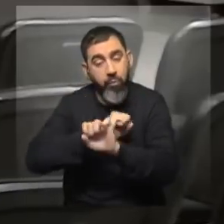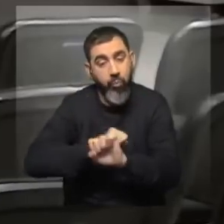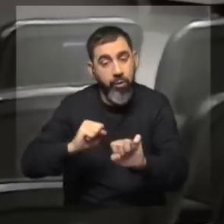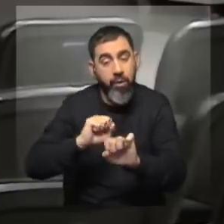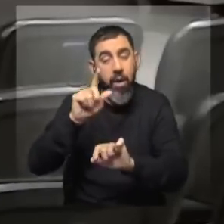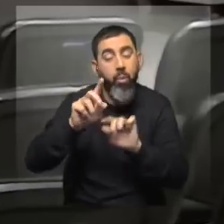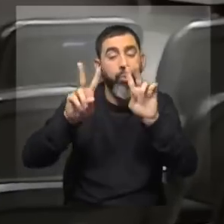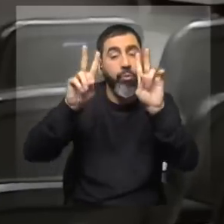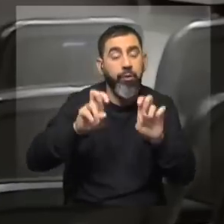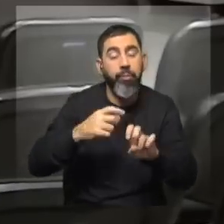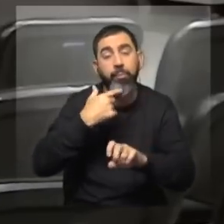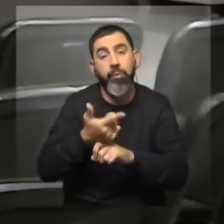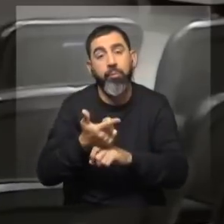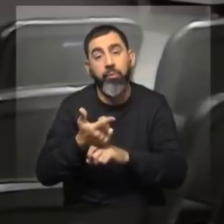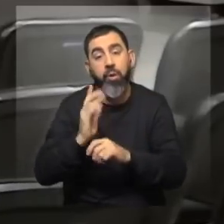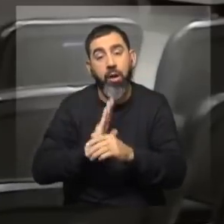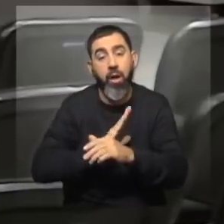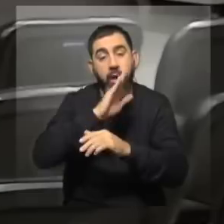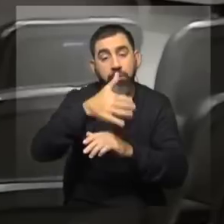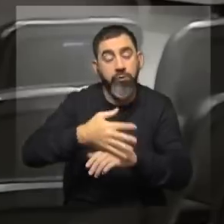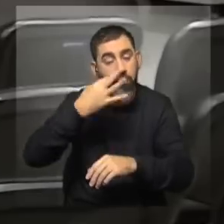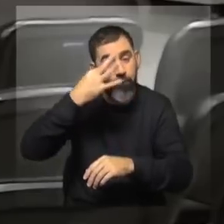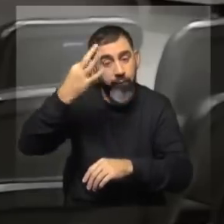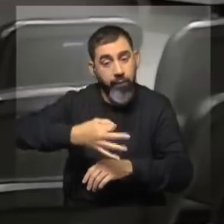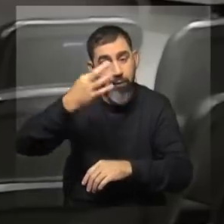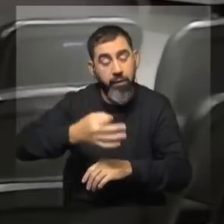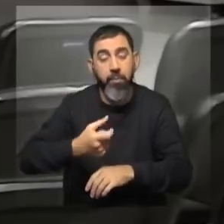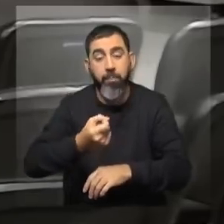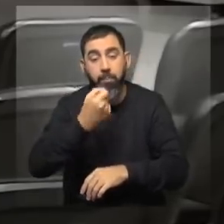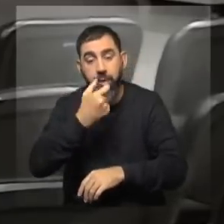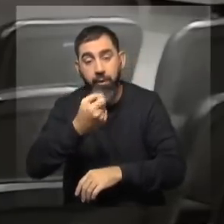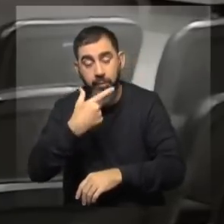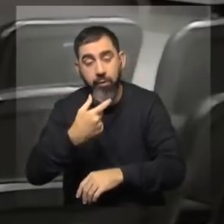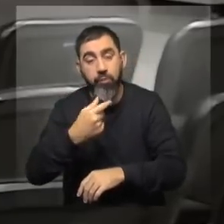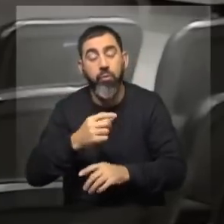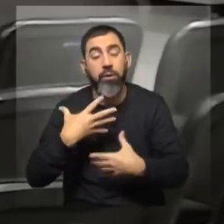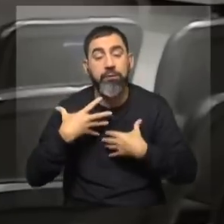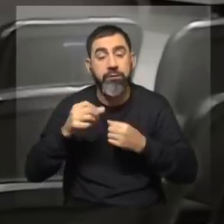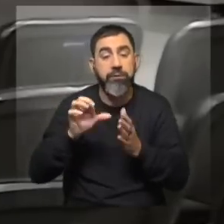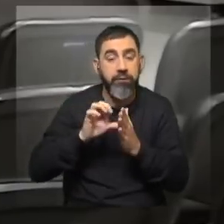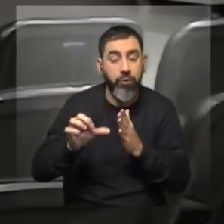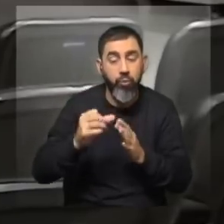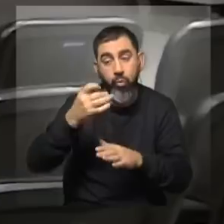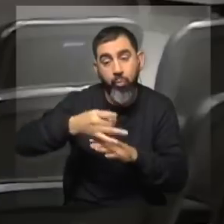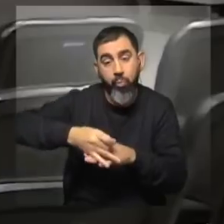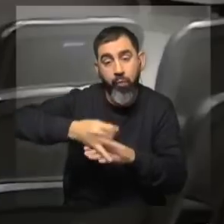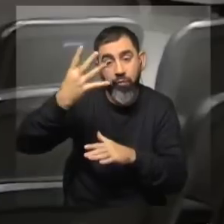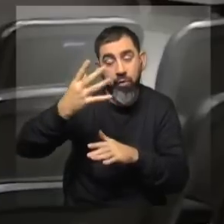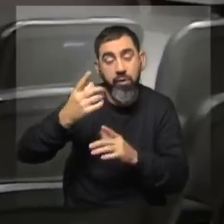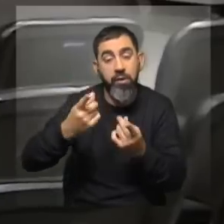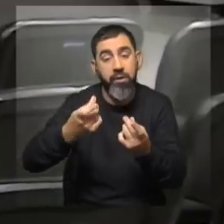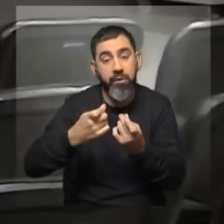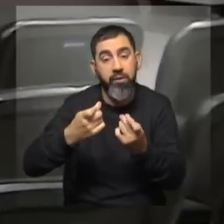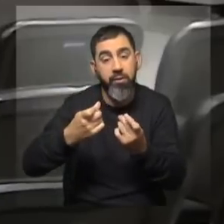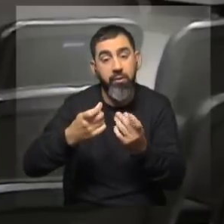entrar en algunos temas como son el acceso real a los medicamentos a las prestaciones a los especialistas la necesidad